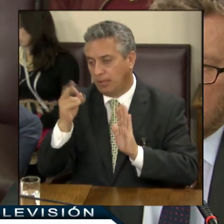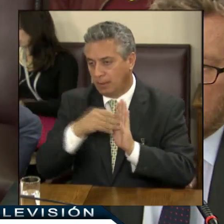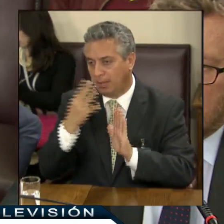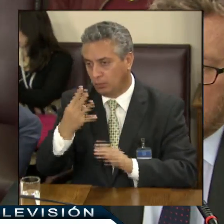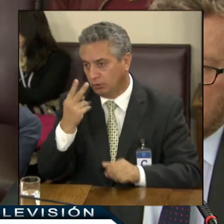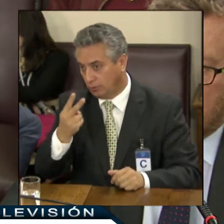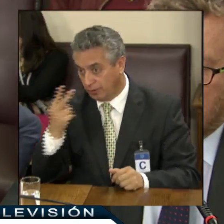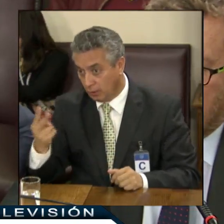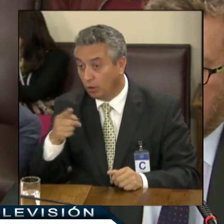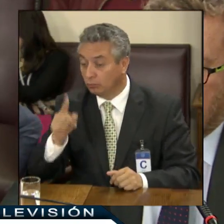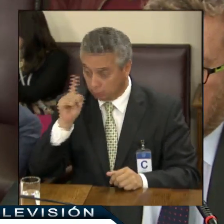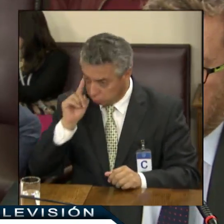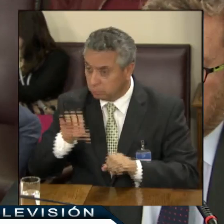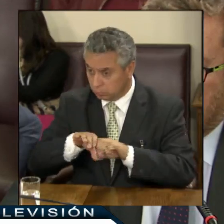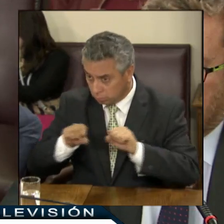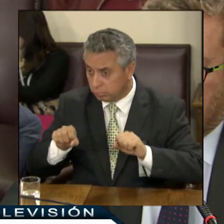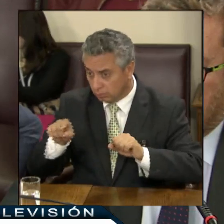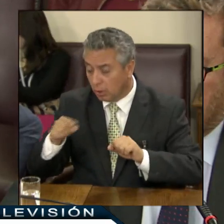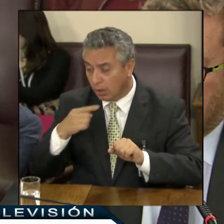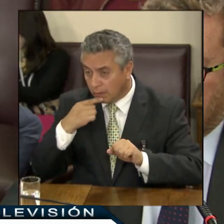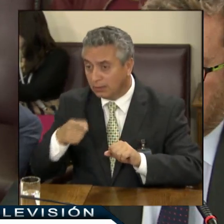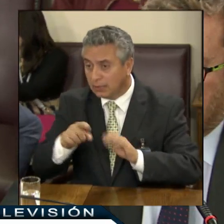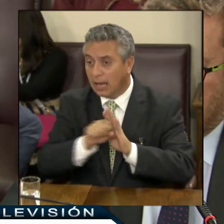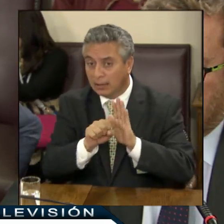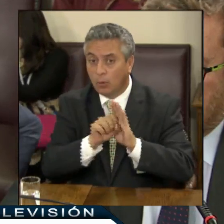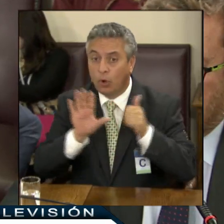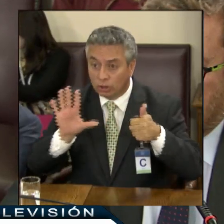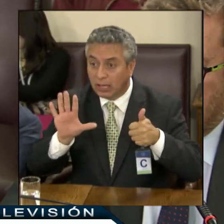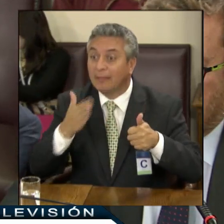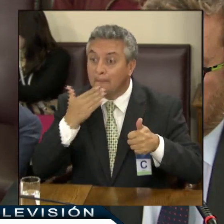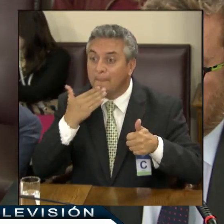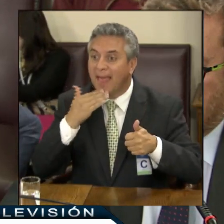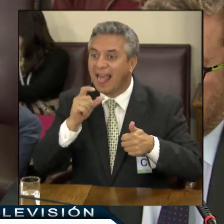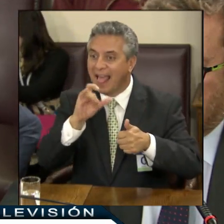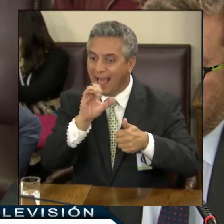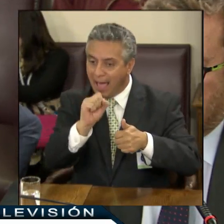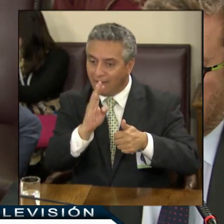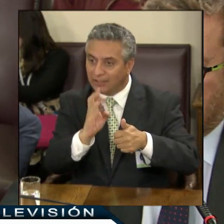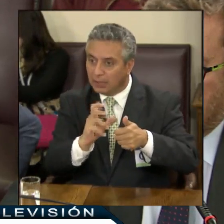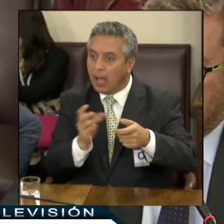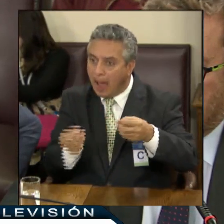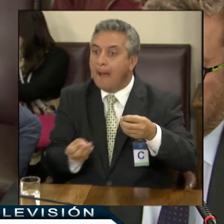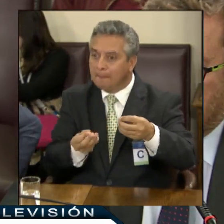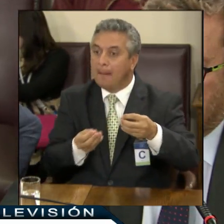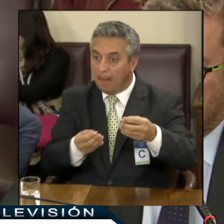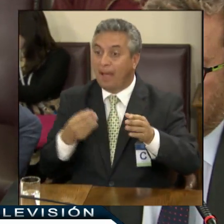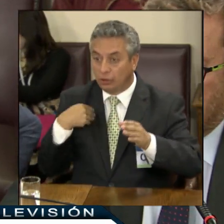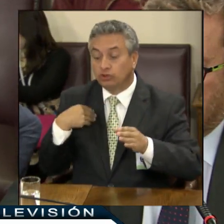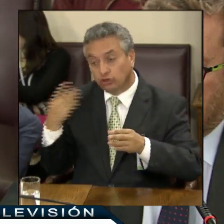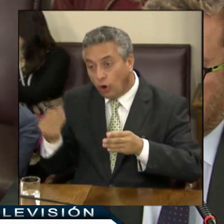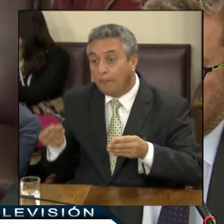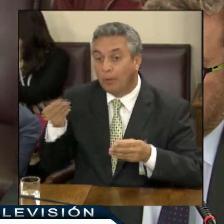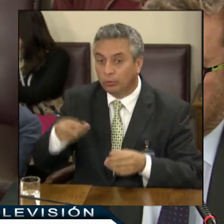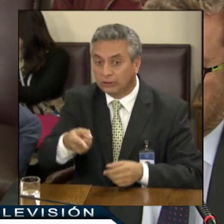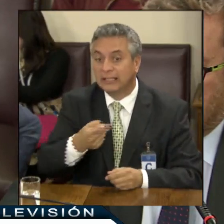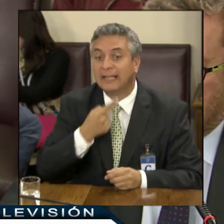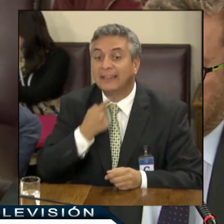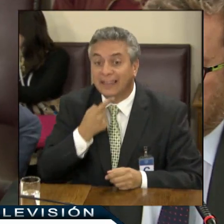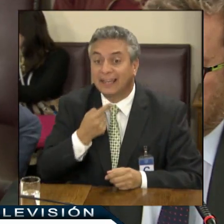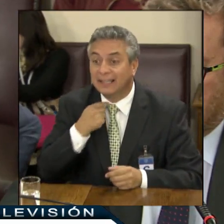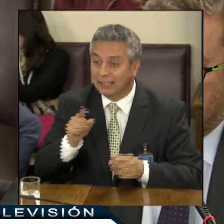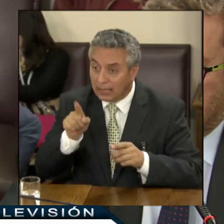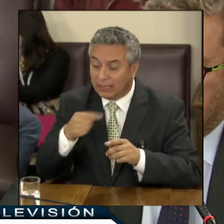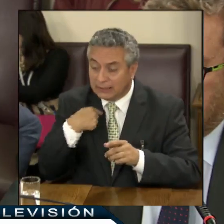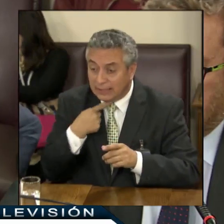coincidimos en la reforma del artículo 6 También agregando letras pero las letras que nosotros proponemos son las que las cosas que nos interesan que que